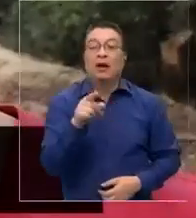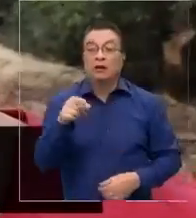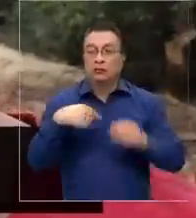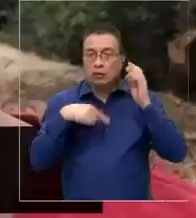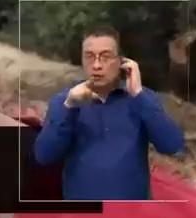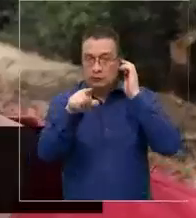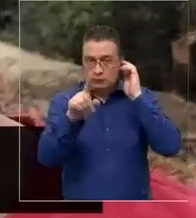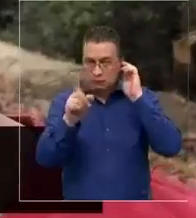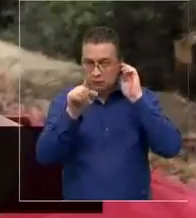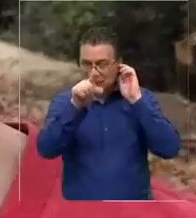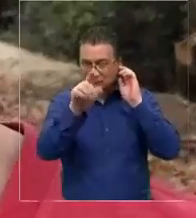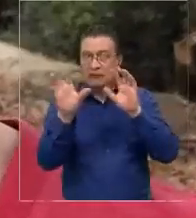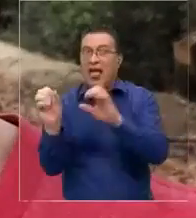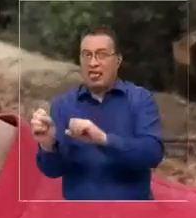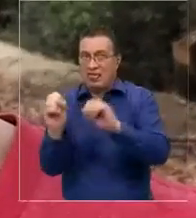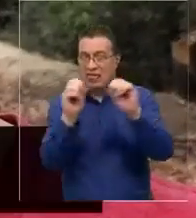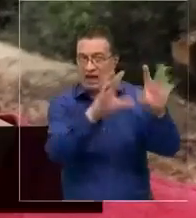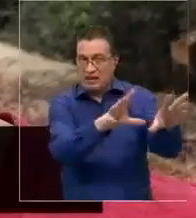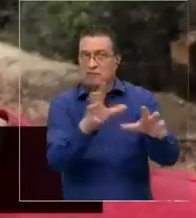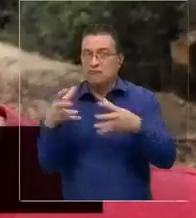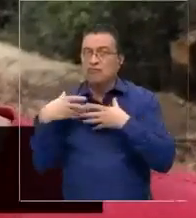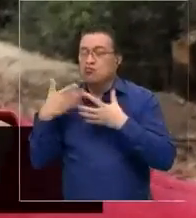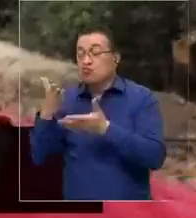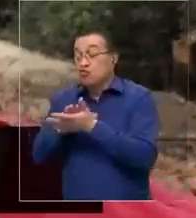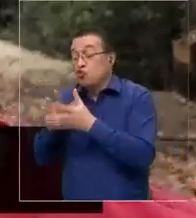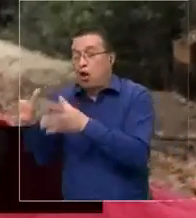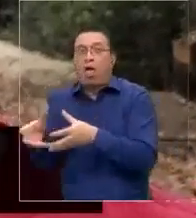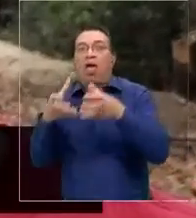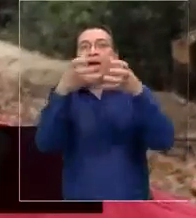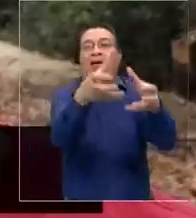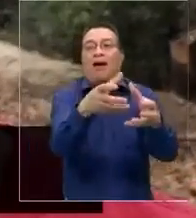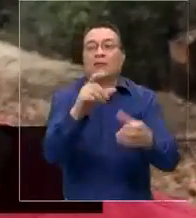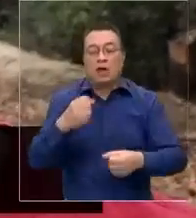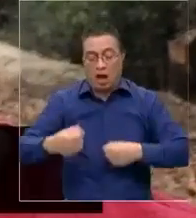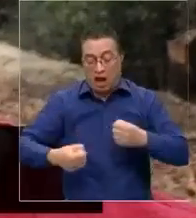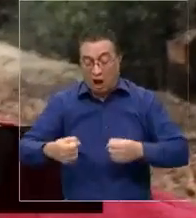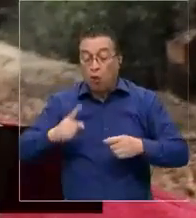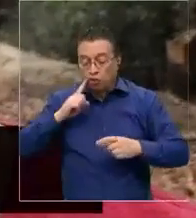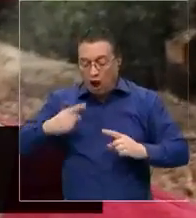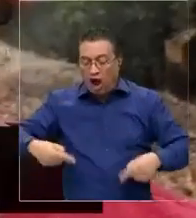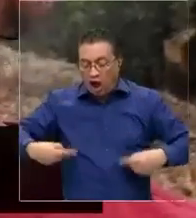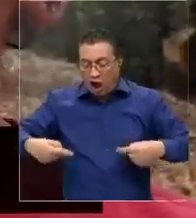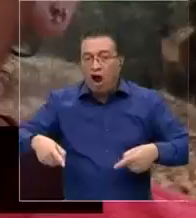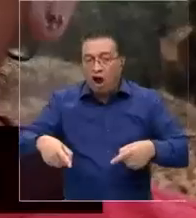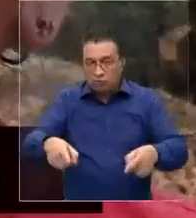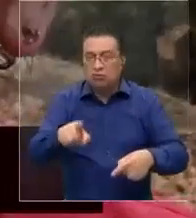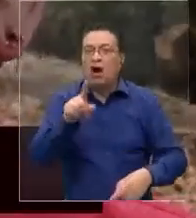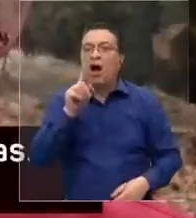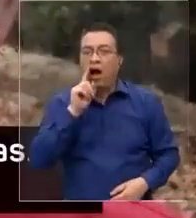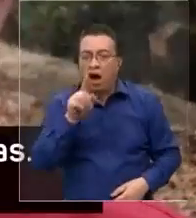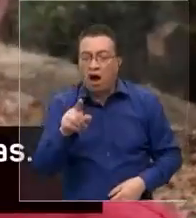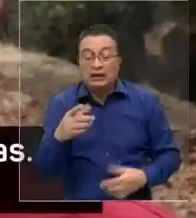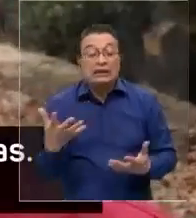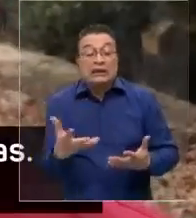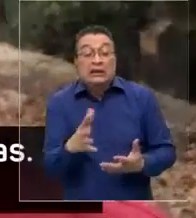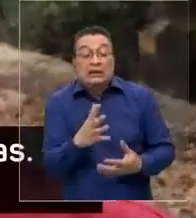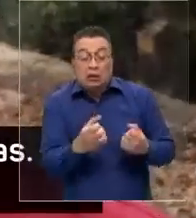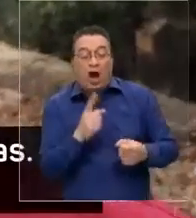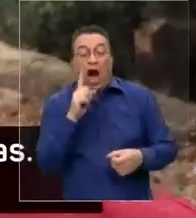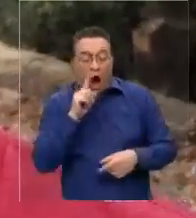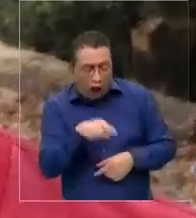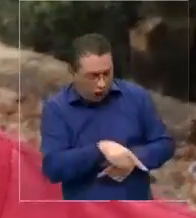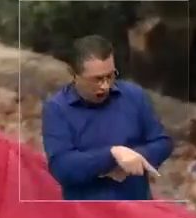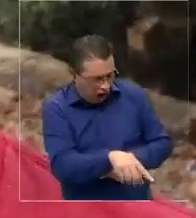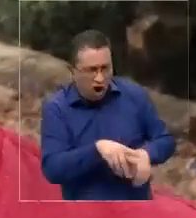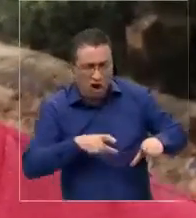la vinieron a dejar aquí. ¿Por qué? Porque había las huellas de un vehículo. No sé qué clase de vehículo sería, pero estaba en la